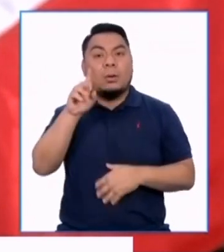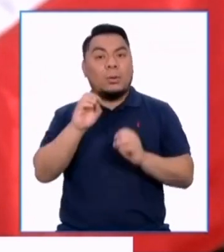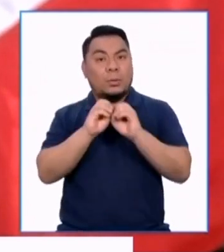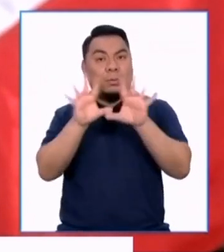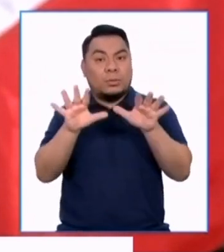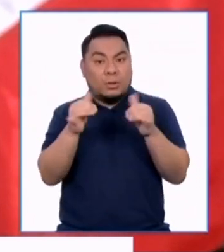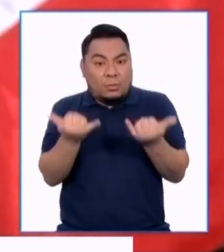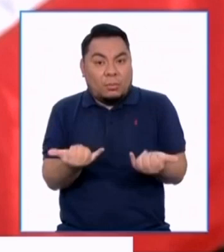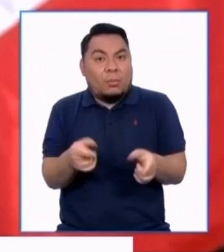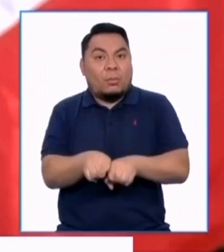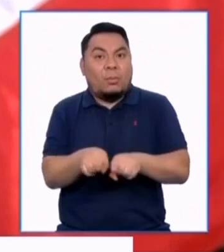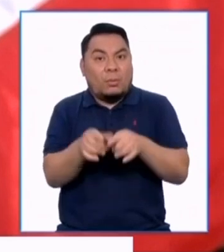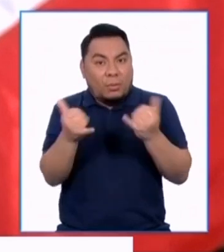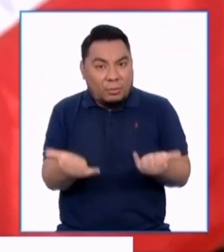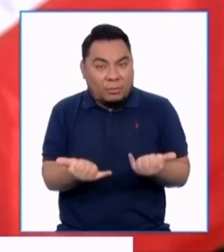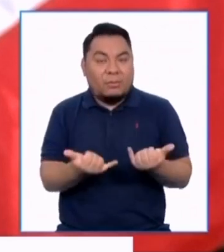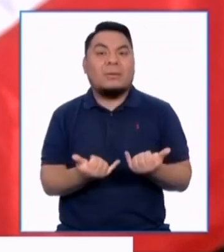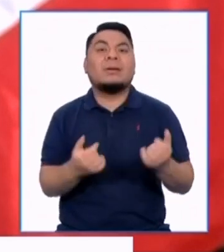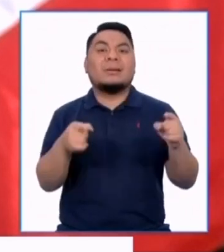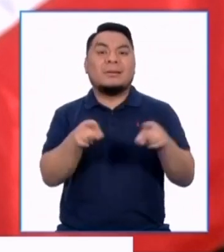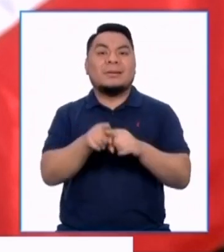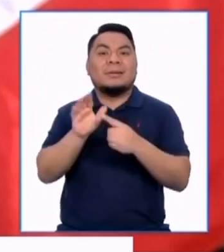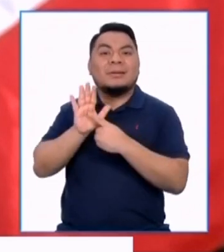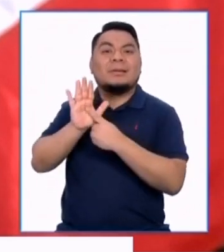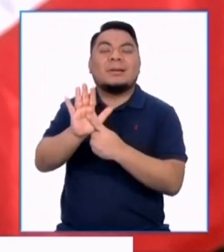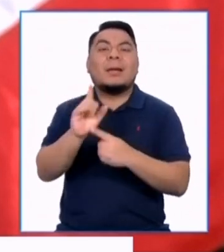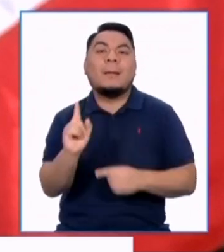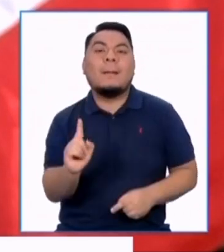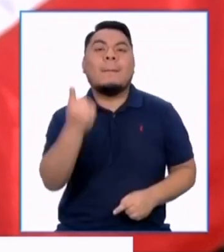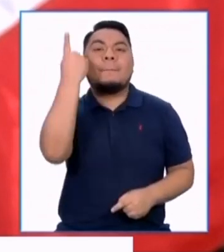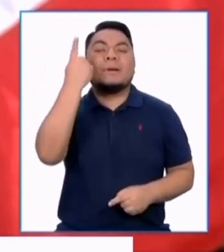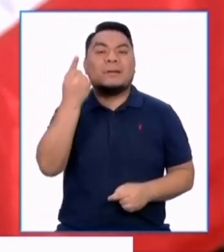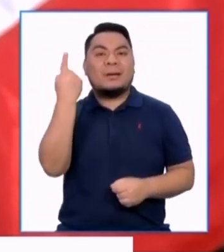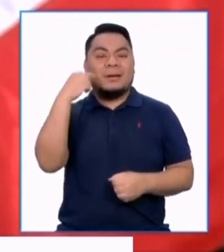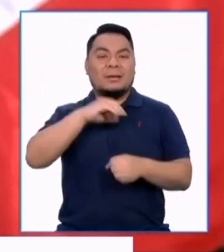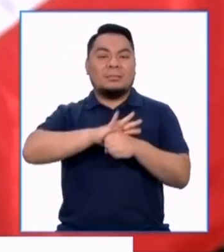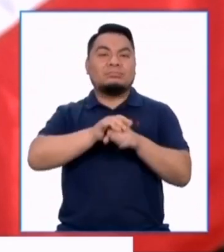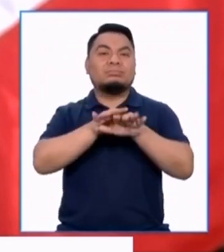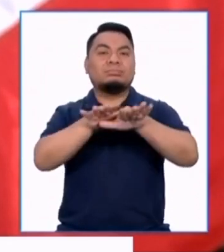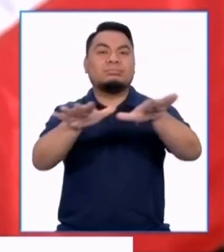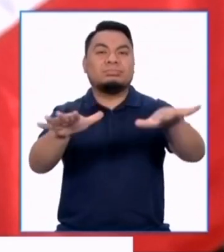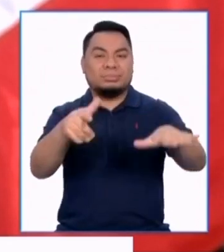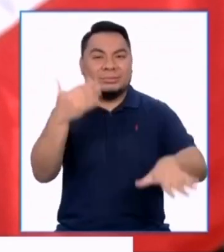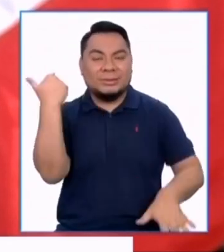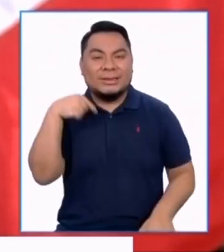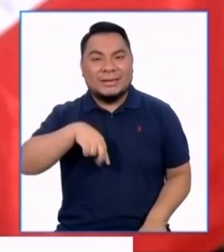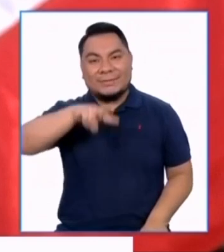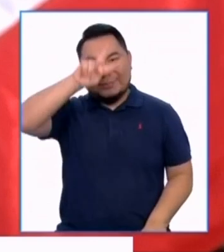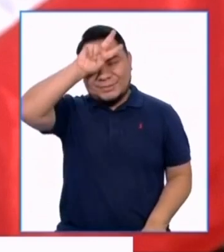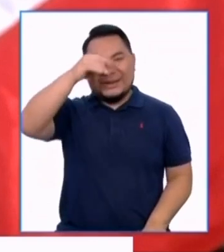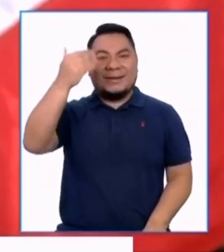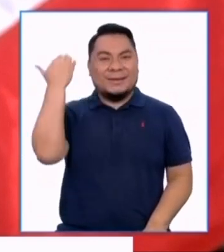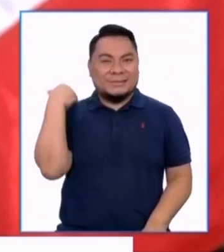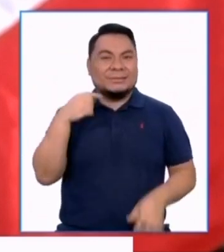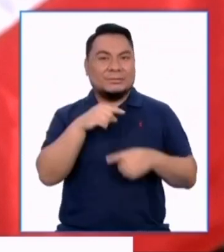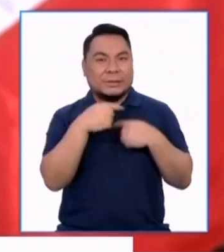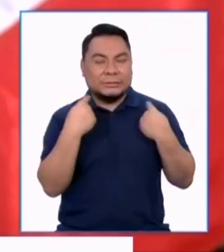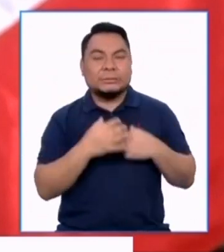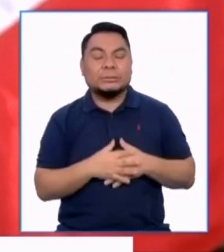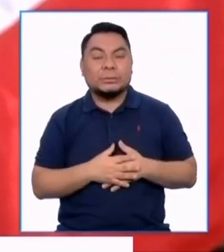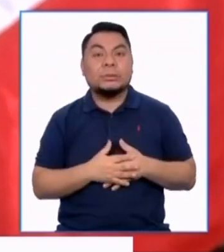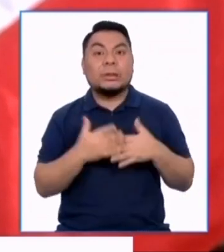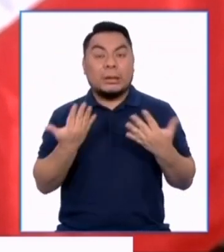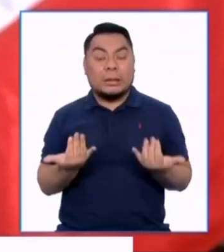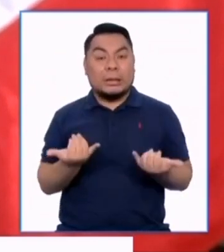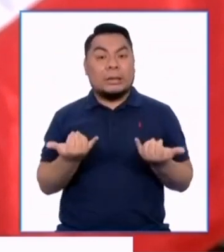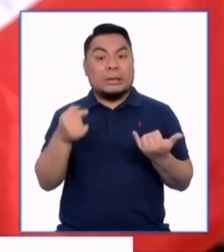coronavirus en el país durante estos exactamente cinco meses hemos